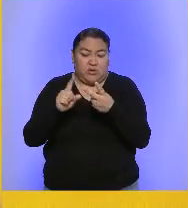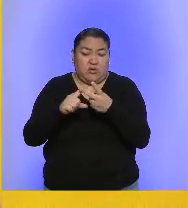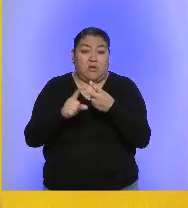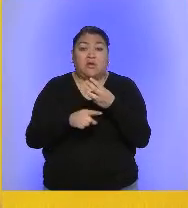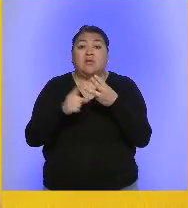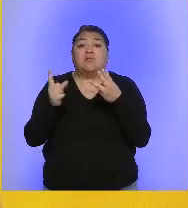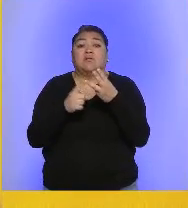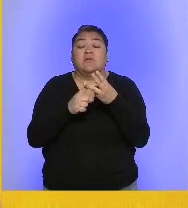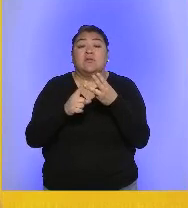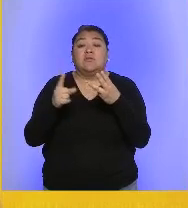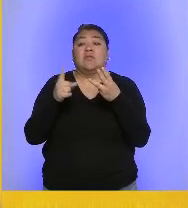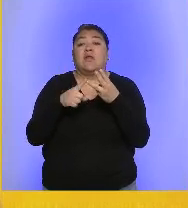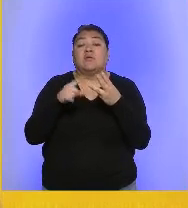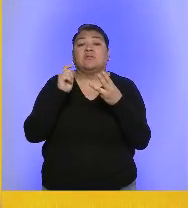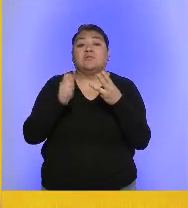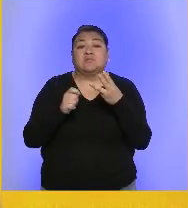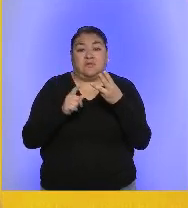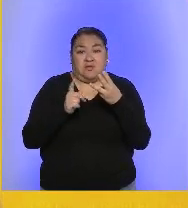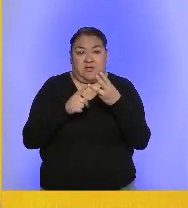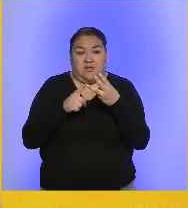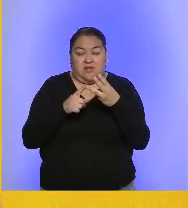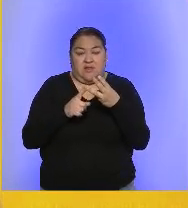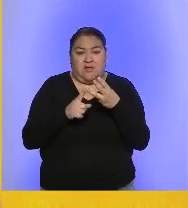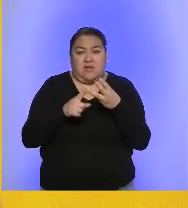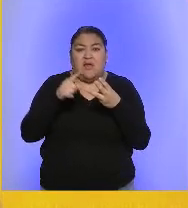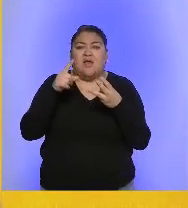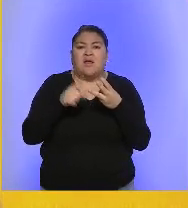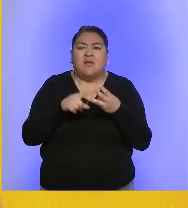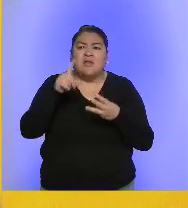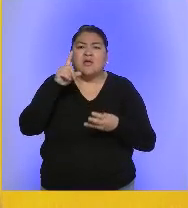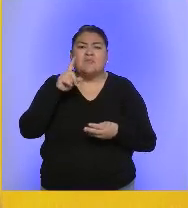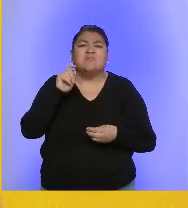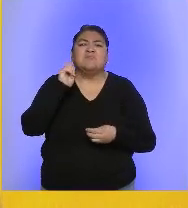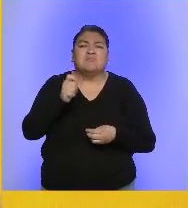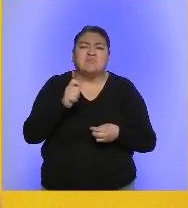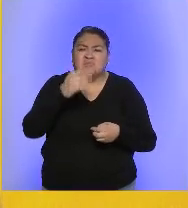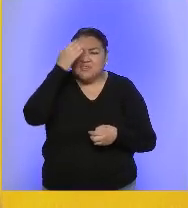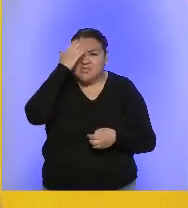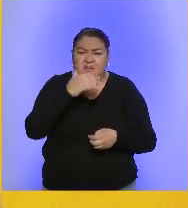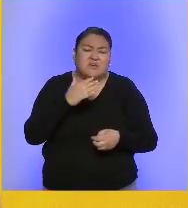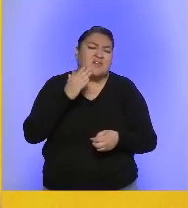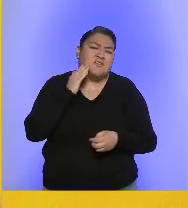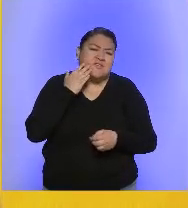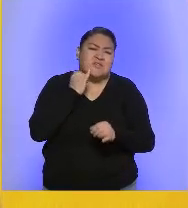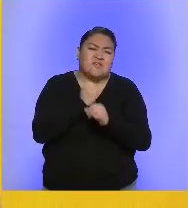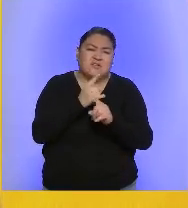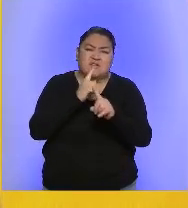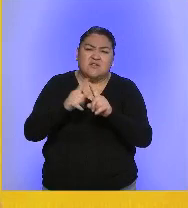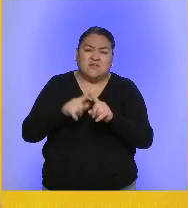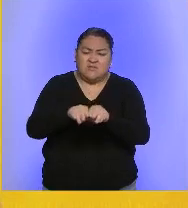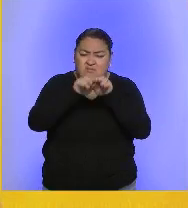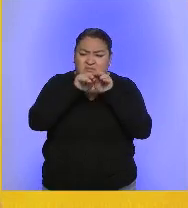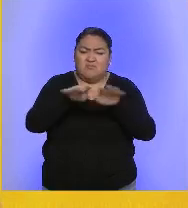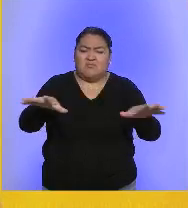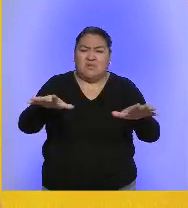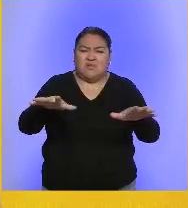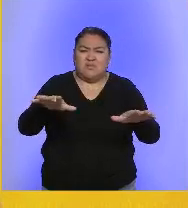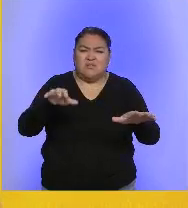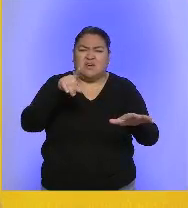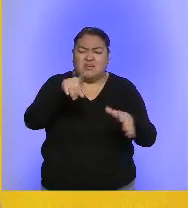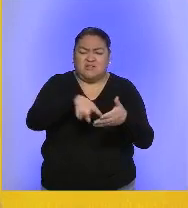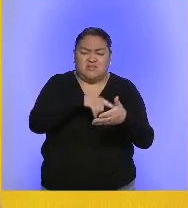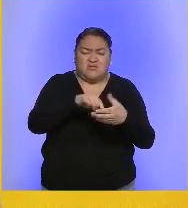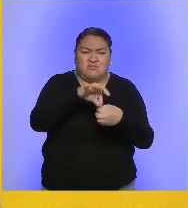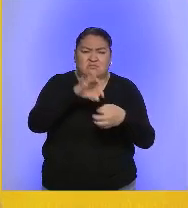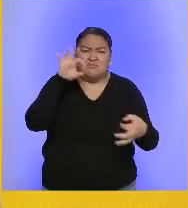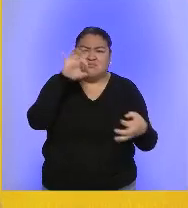el impacto de las diferentes plataformas en redes sociales, en los procesos electorales. Con respecto a la denuncia